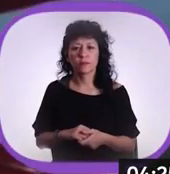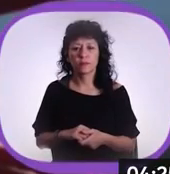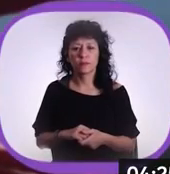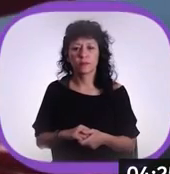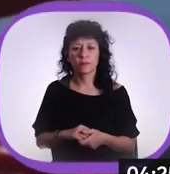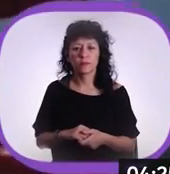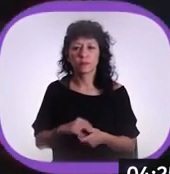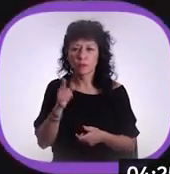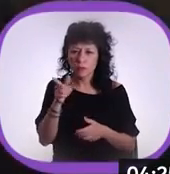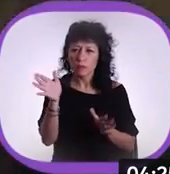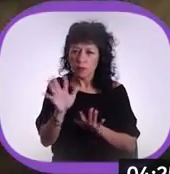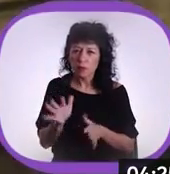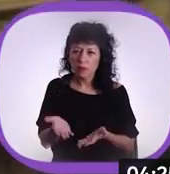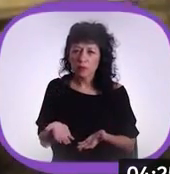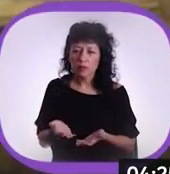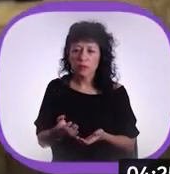Lo hizo.